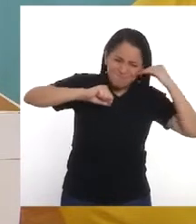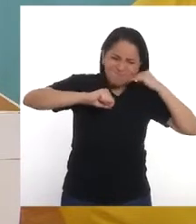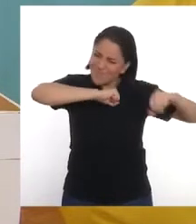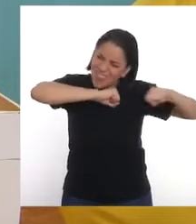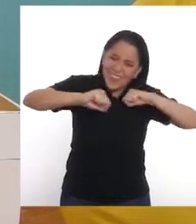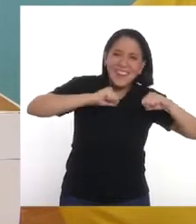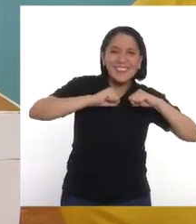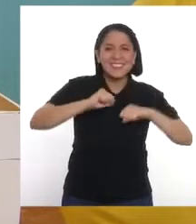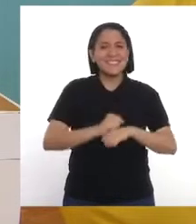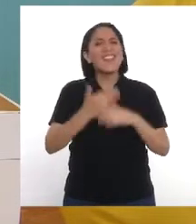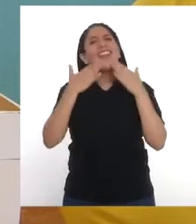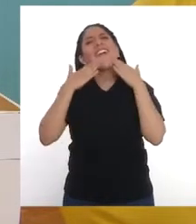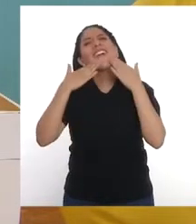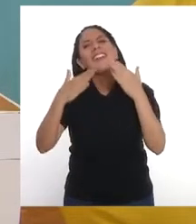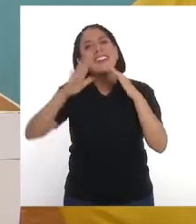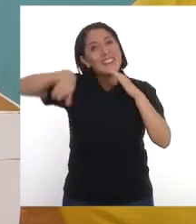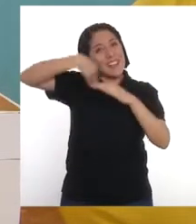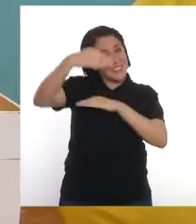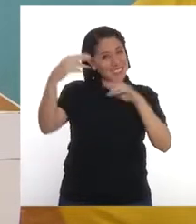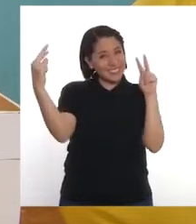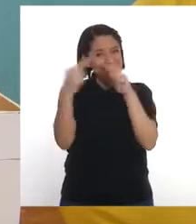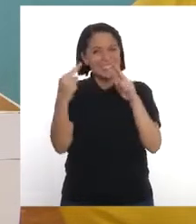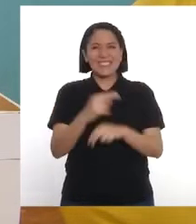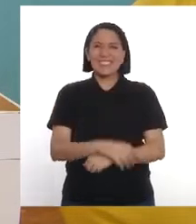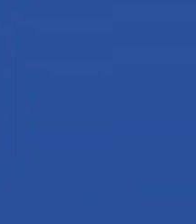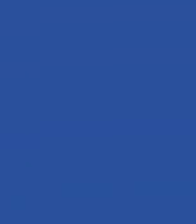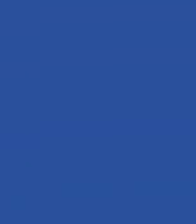roche. Gracias. ¡Hasta la próxima!